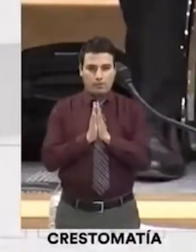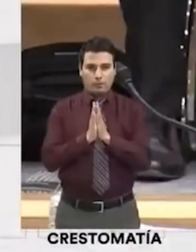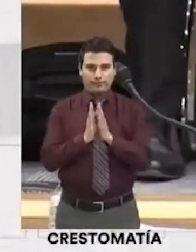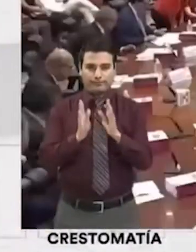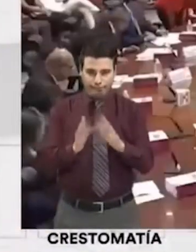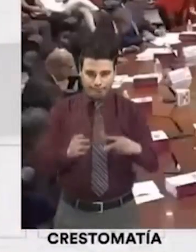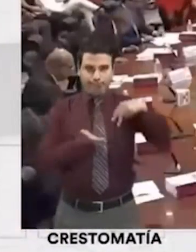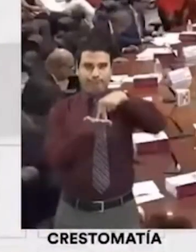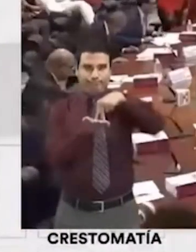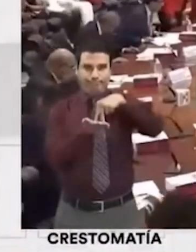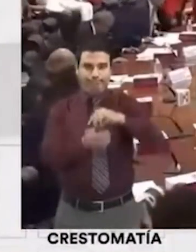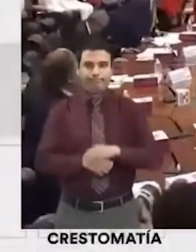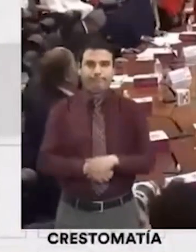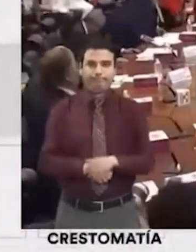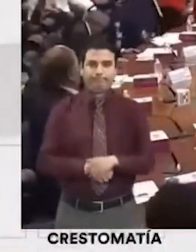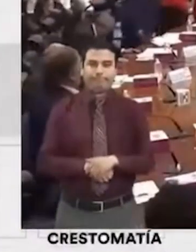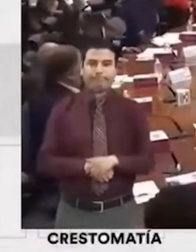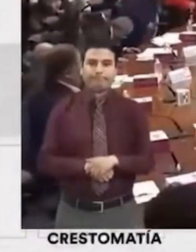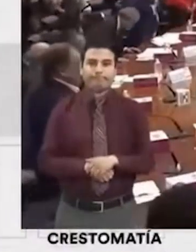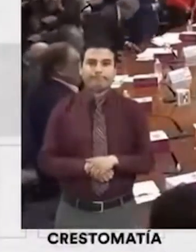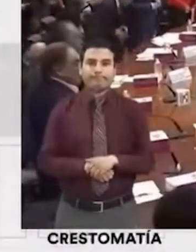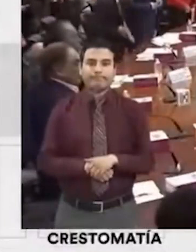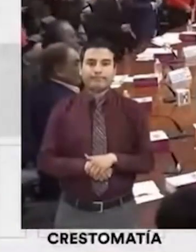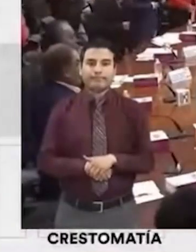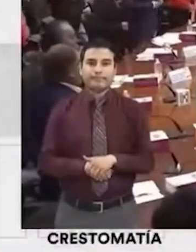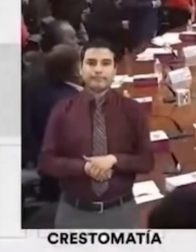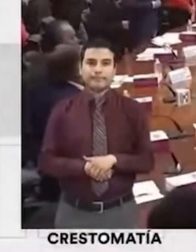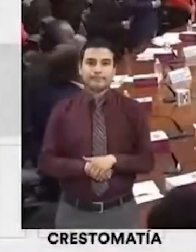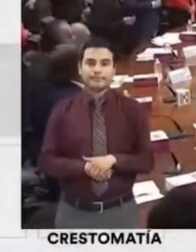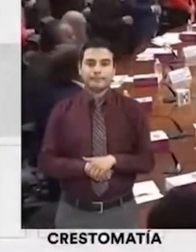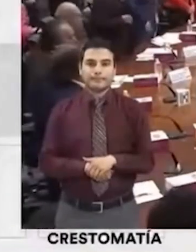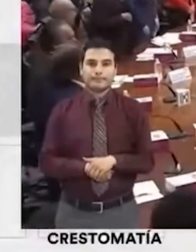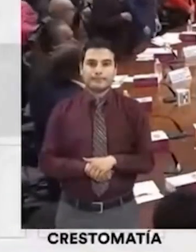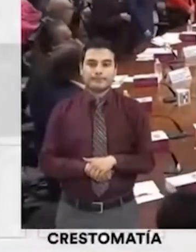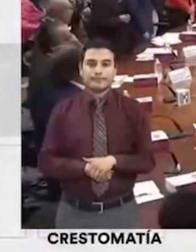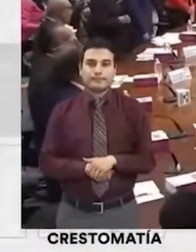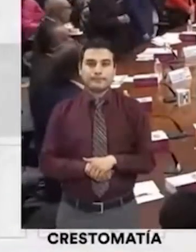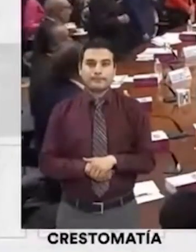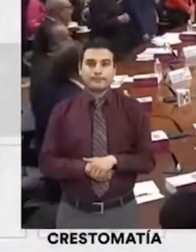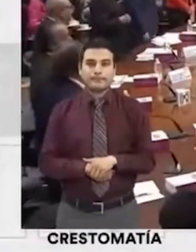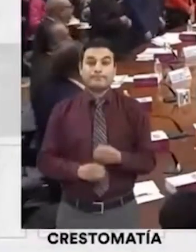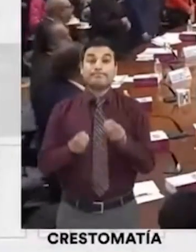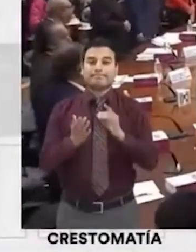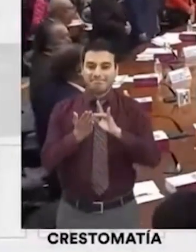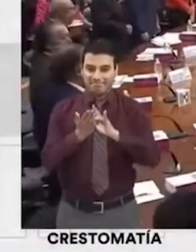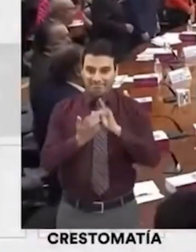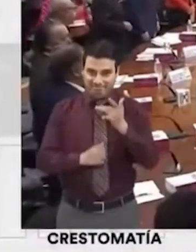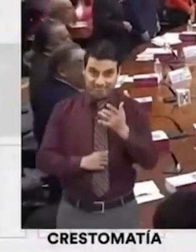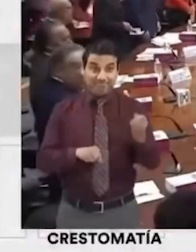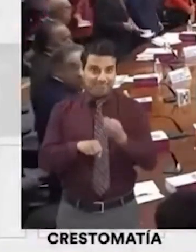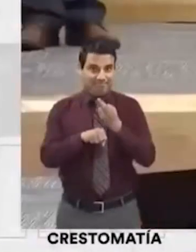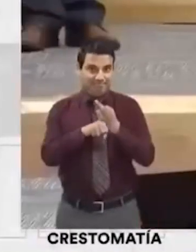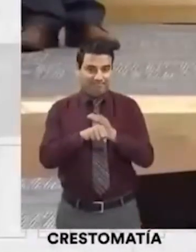impugnaciones por parte del pan en poblaciones que desechó el tribunal por ser notoriamente improcedentes junto con que se han venido